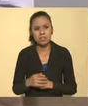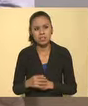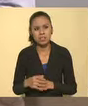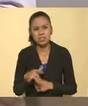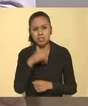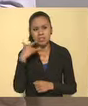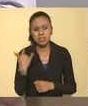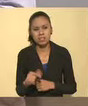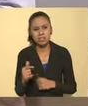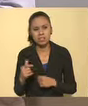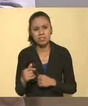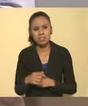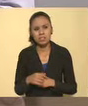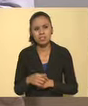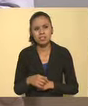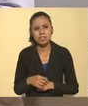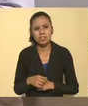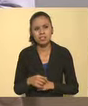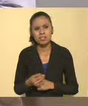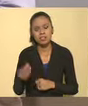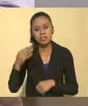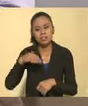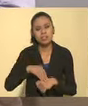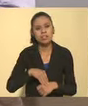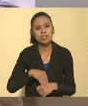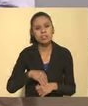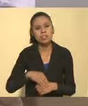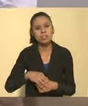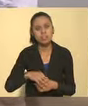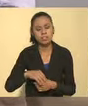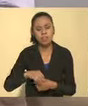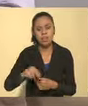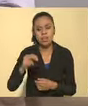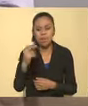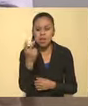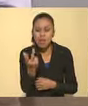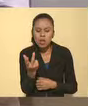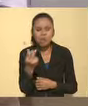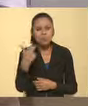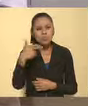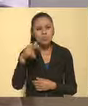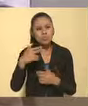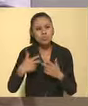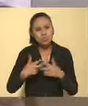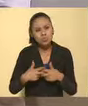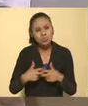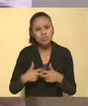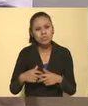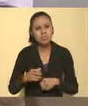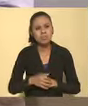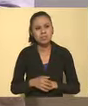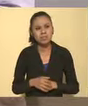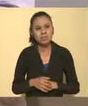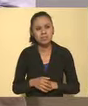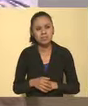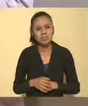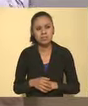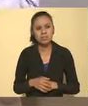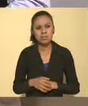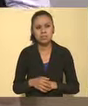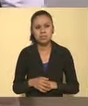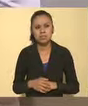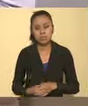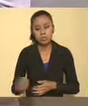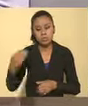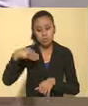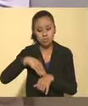allá comemos mucho guacamole en el norte, le pones el hueso del aguacate. Claro. Hay gente que dice que es la semilla, pues es el hueso, o sea, del aguacate.